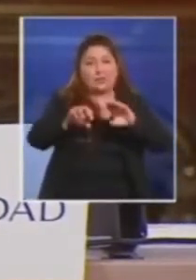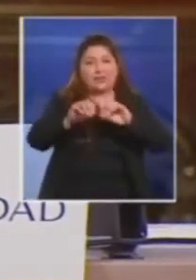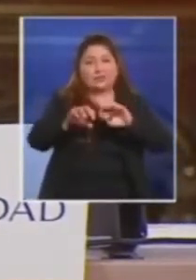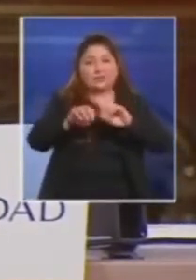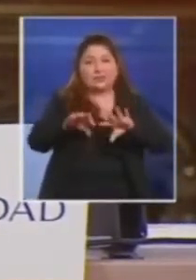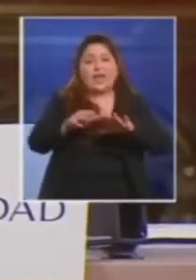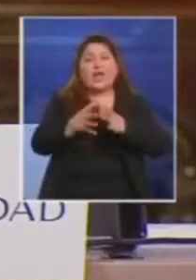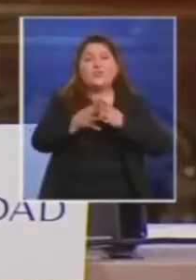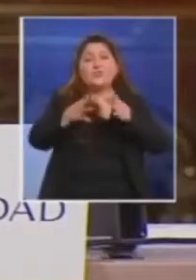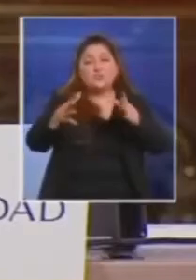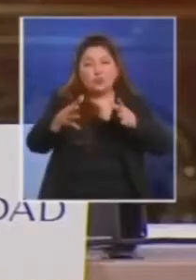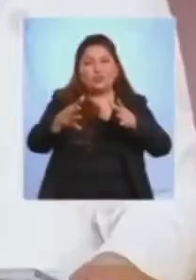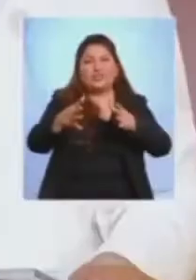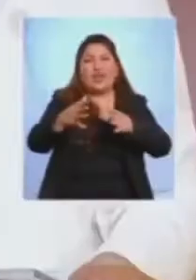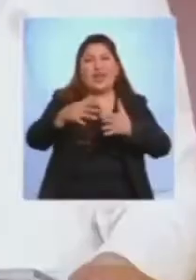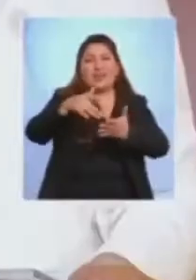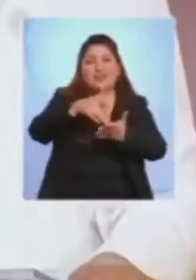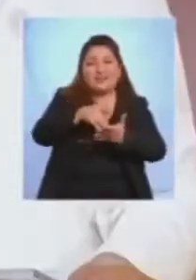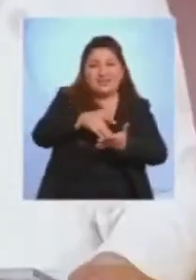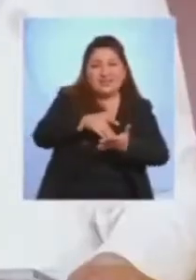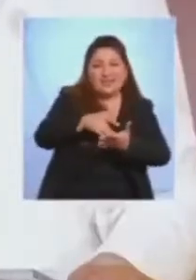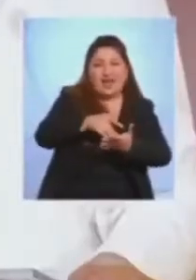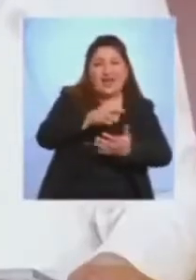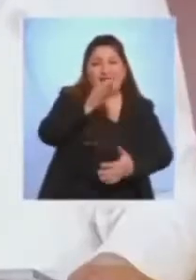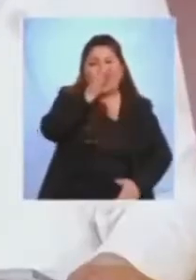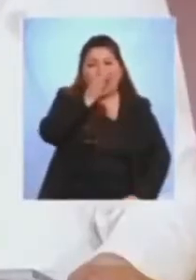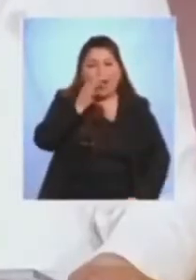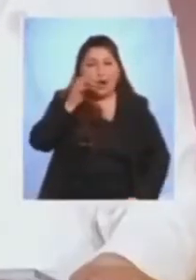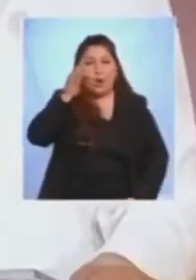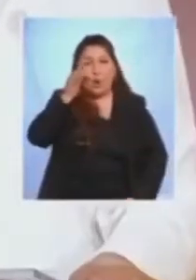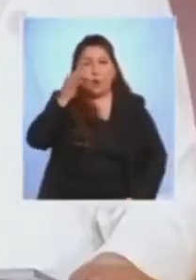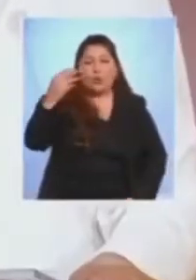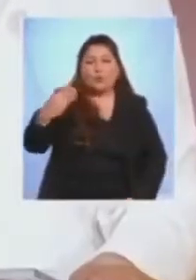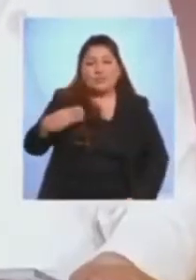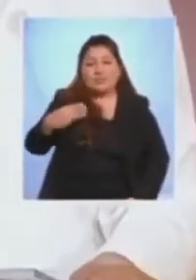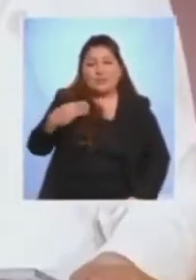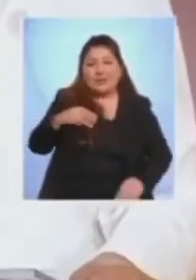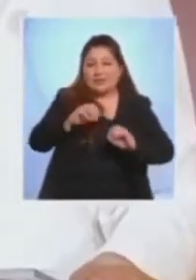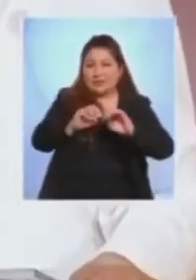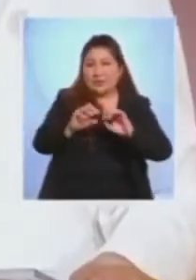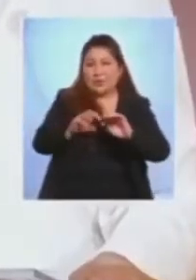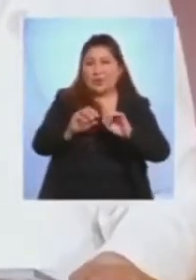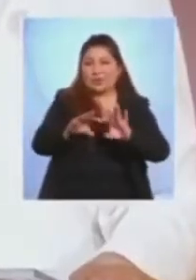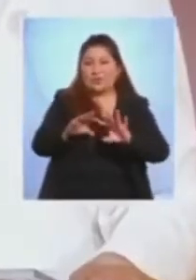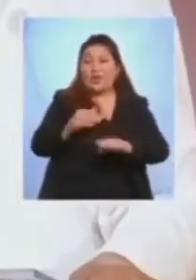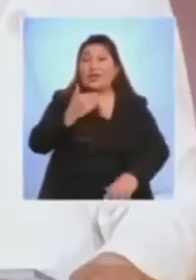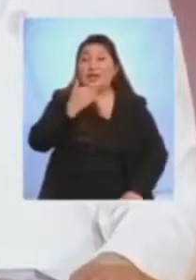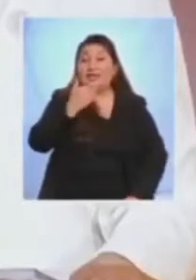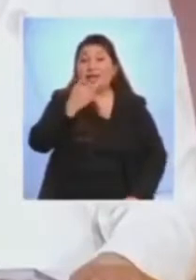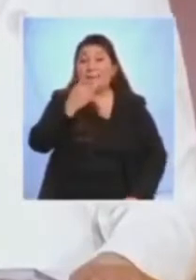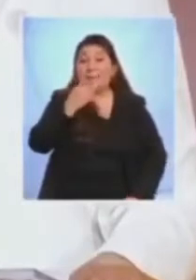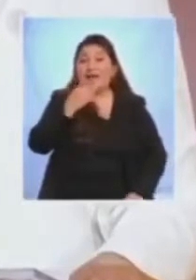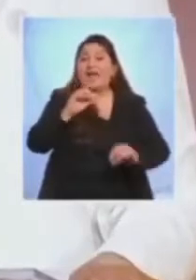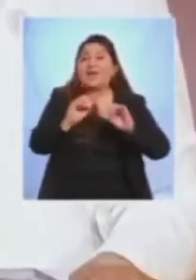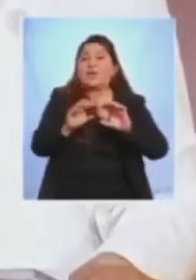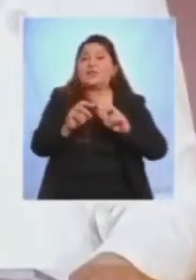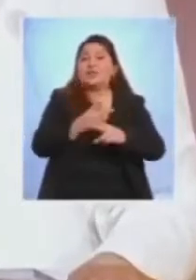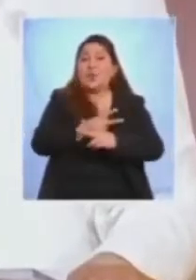muchas críticas respecto a la mantención del lucro, la municipalización de la educación y el concepto de educación pública.